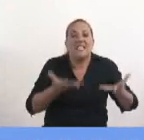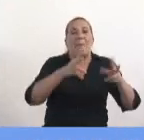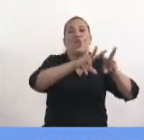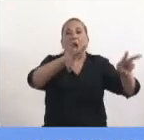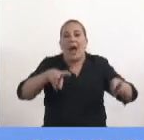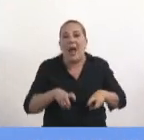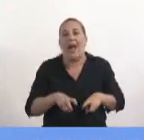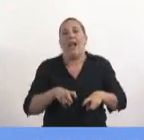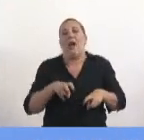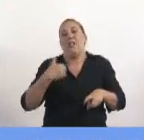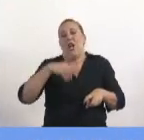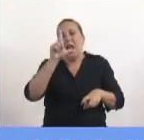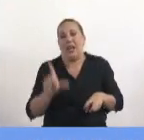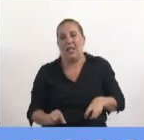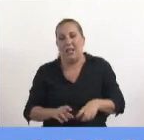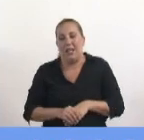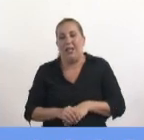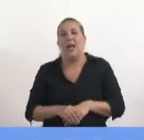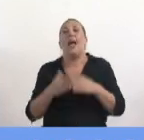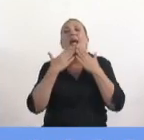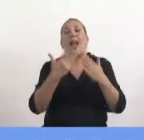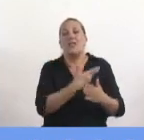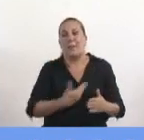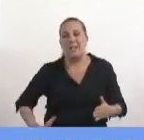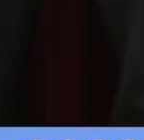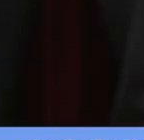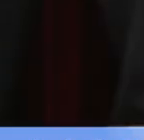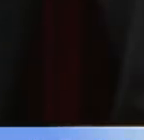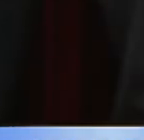economía de la República Argentina. Gracias, señora Presidenta. Gracias, senador. Tiene la palabra.